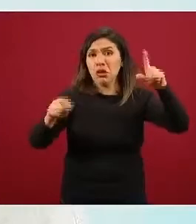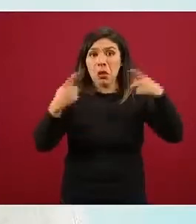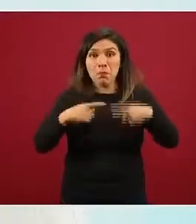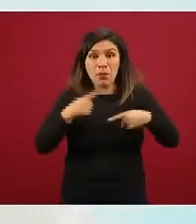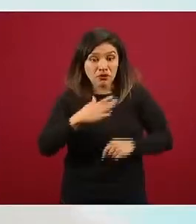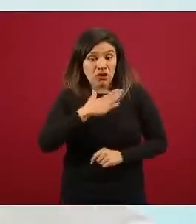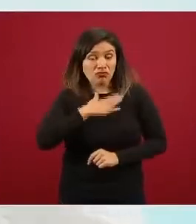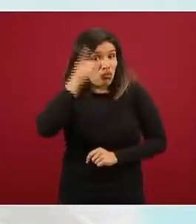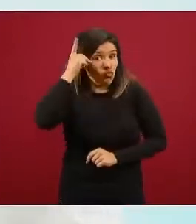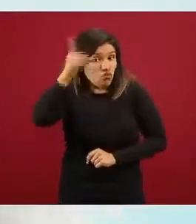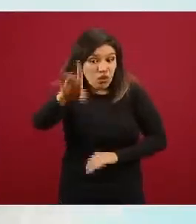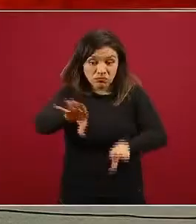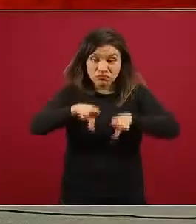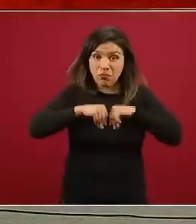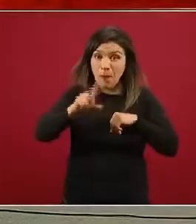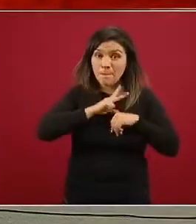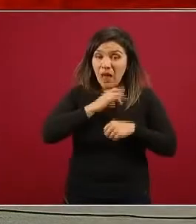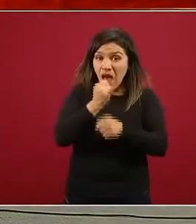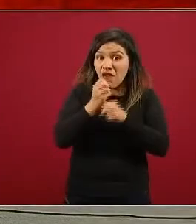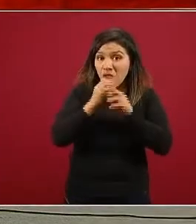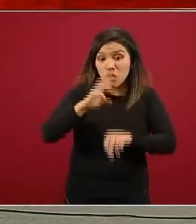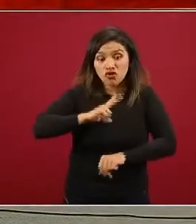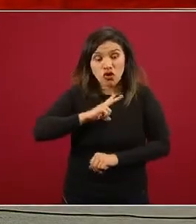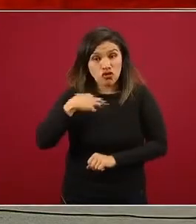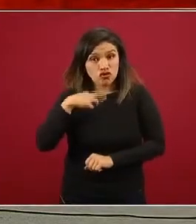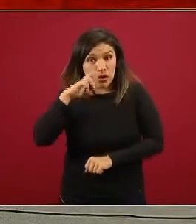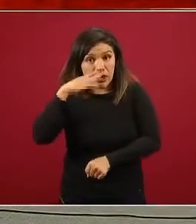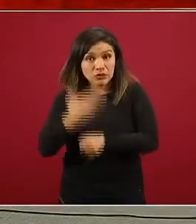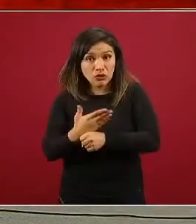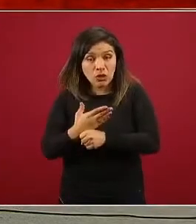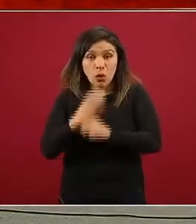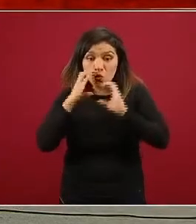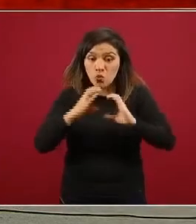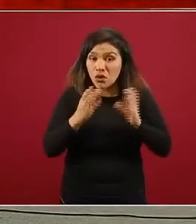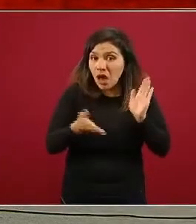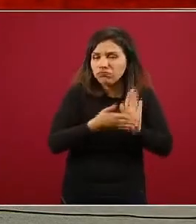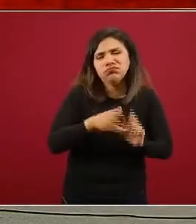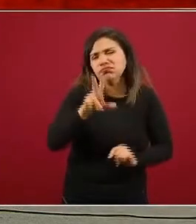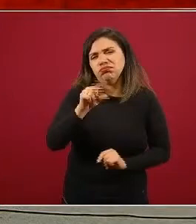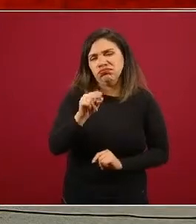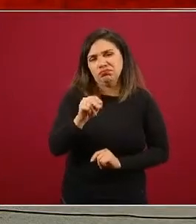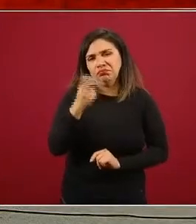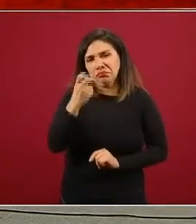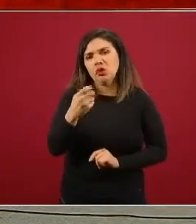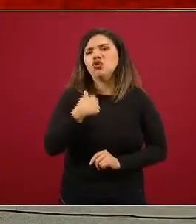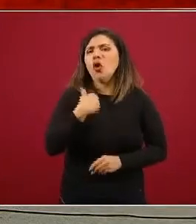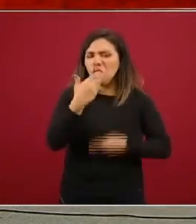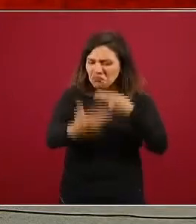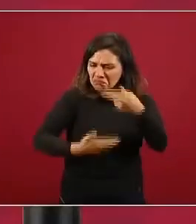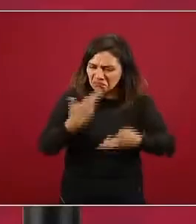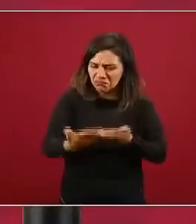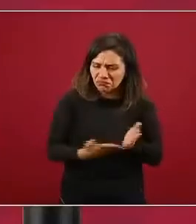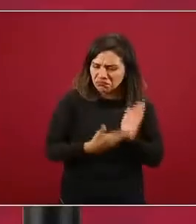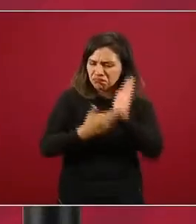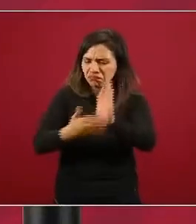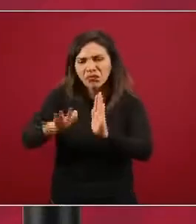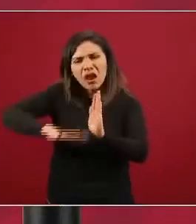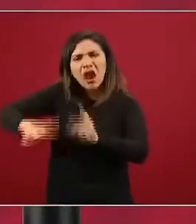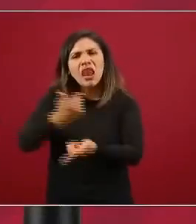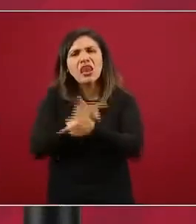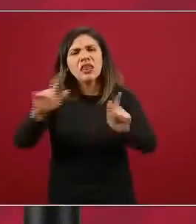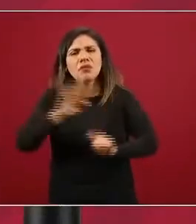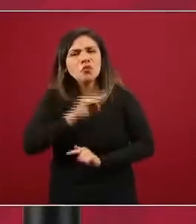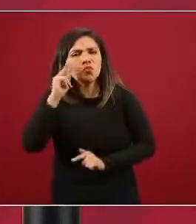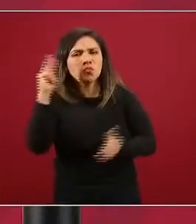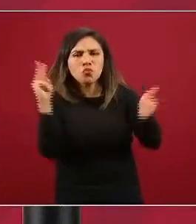personas funcionarias que somos responsables de cuidarla. La devolvemos a la nación